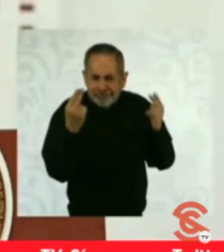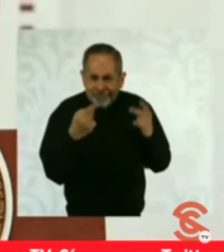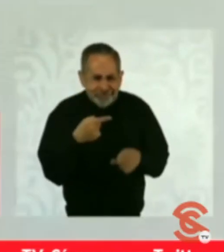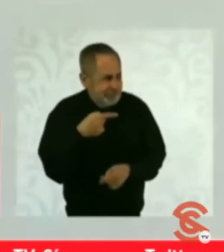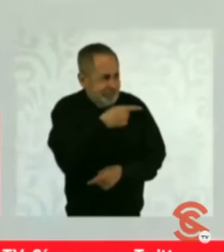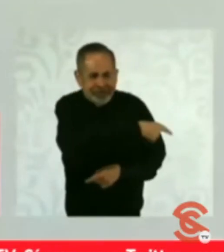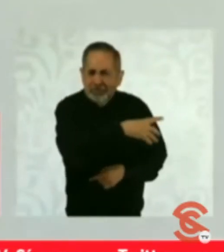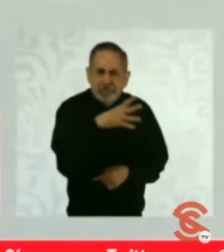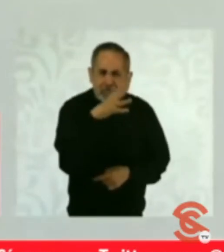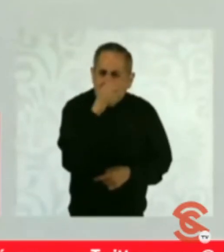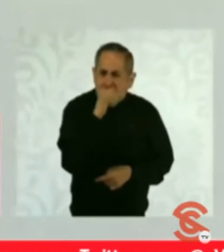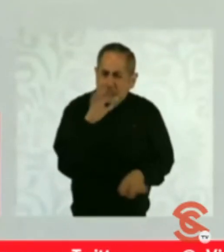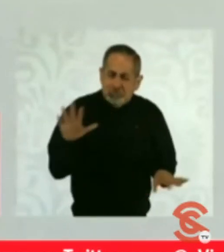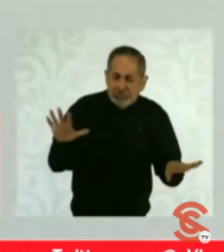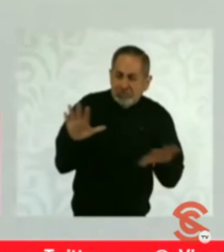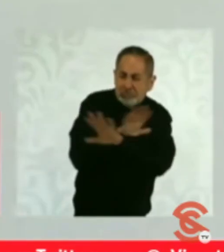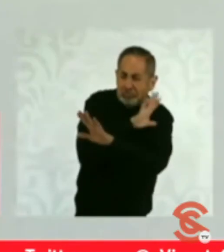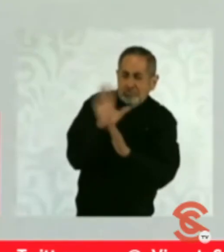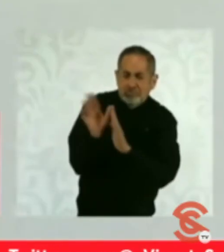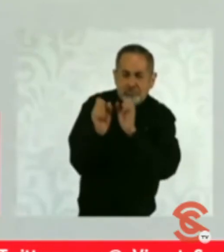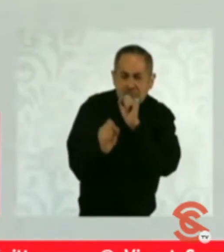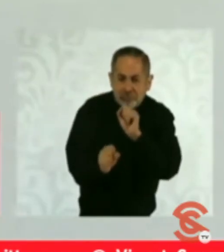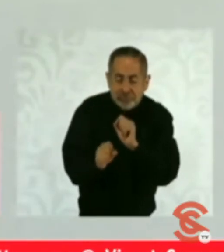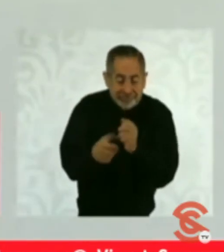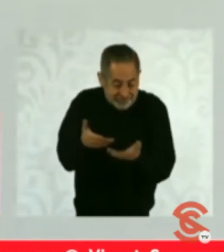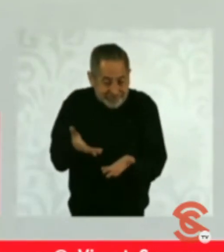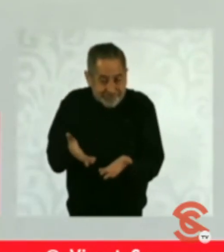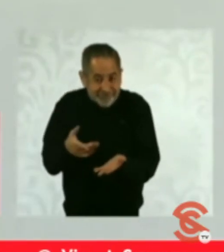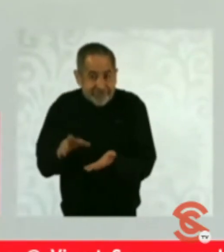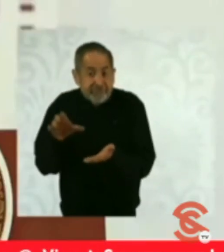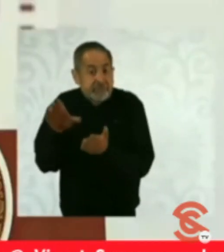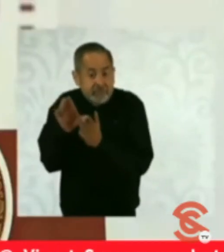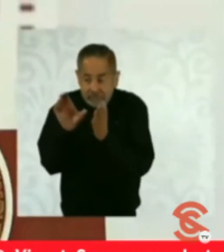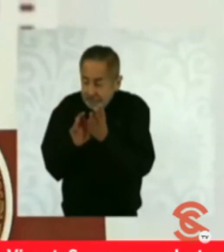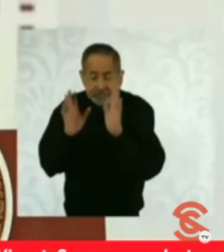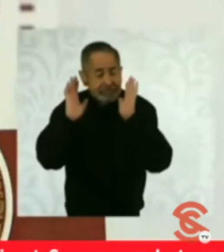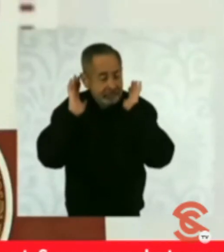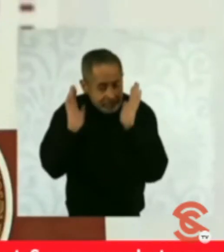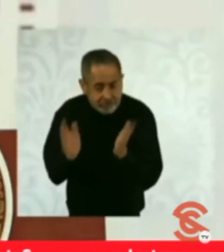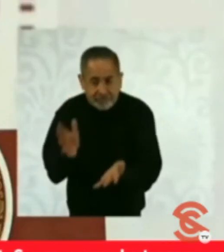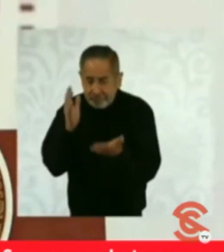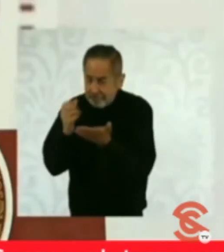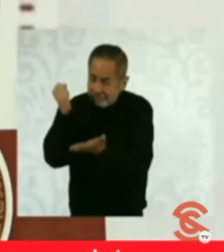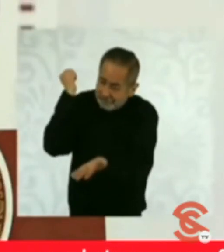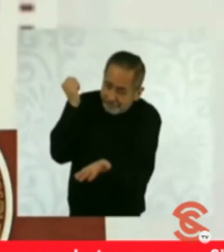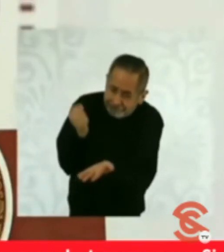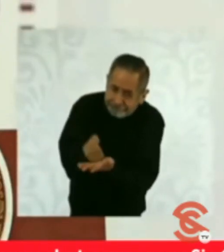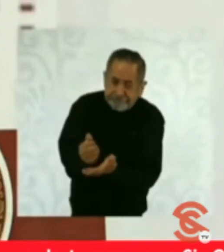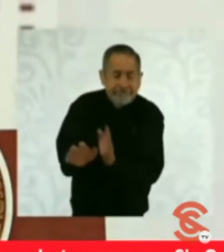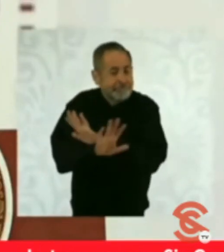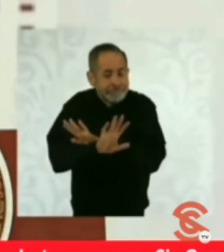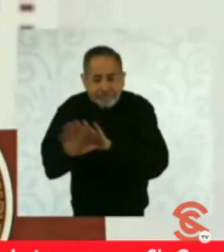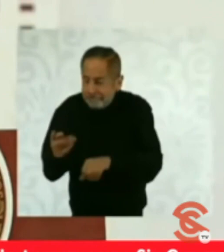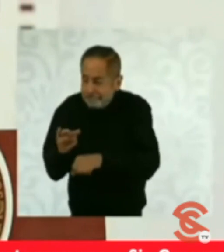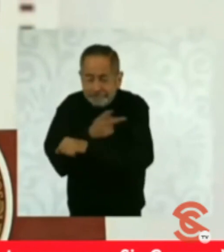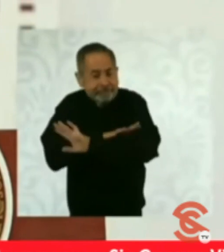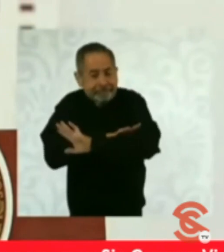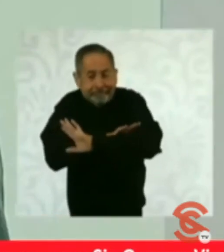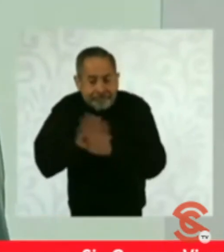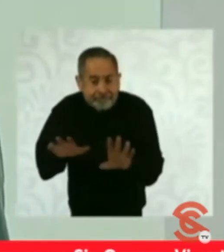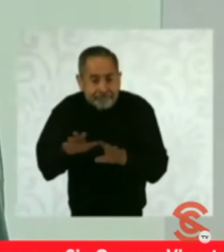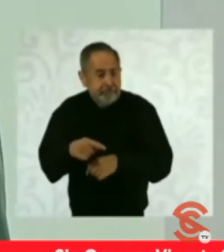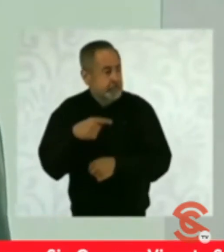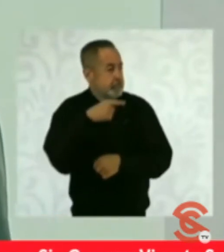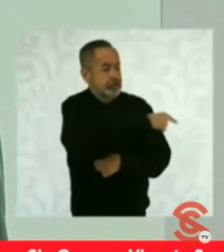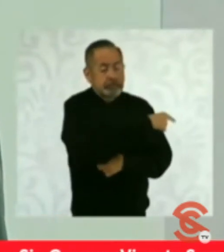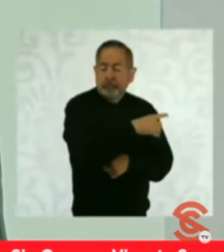la Constitución, porque ya es constitucional la reforma al Poder Judicial. La